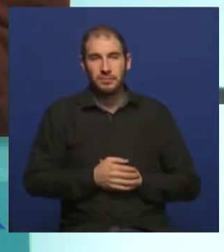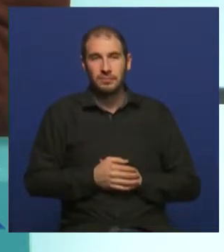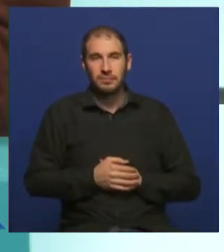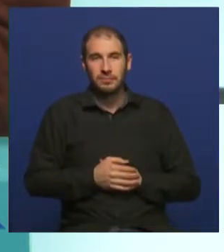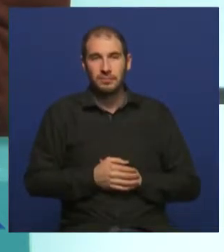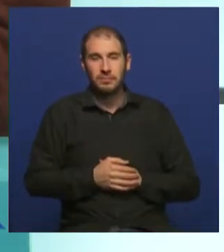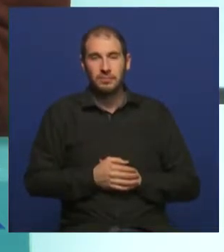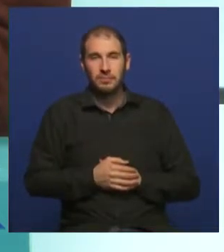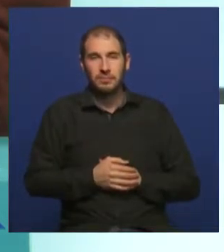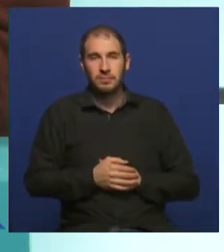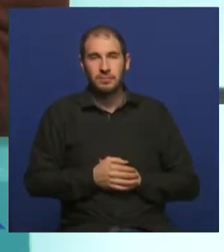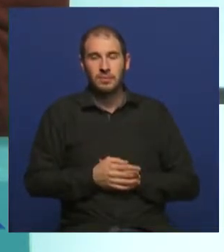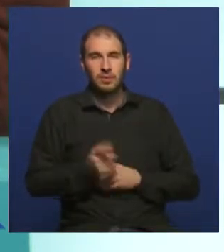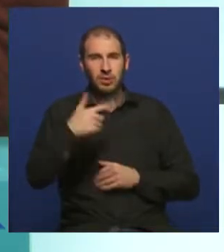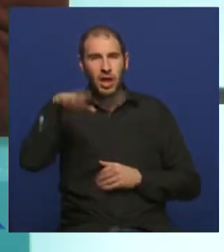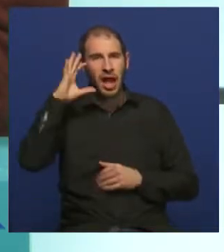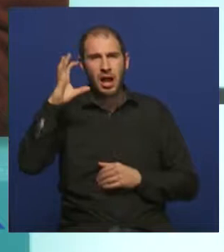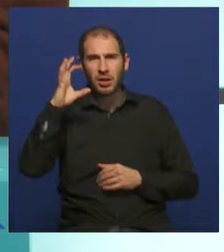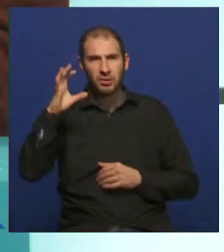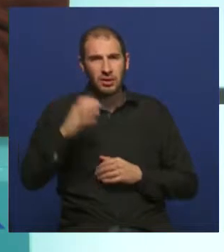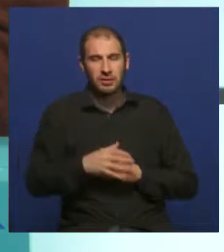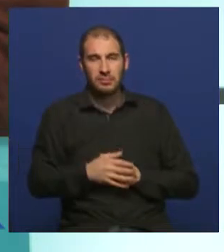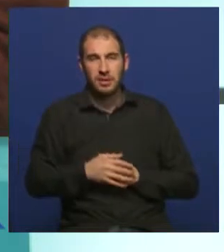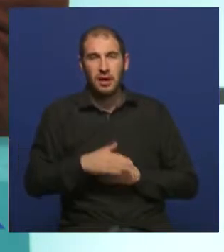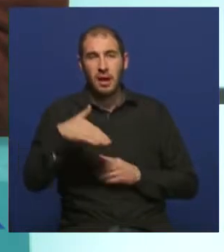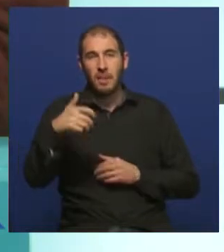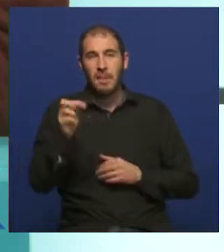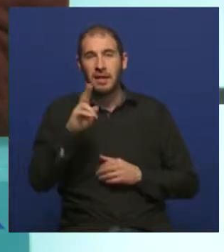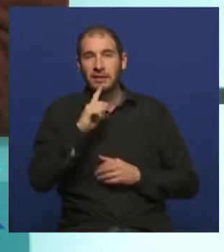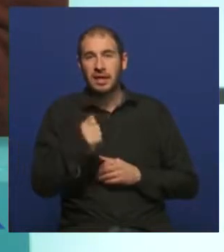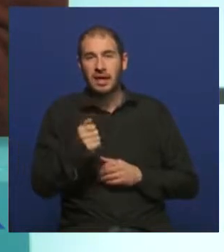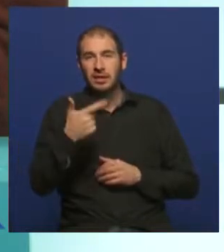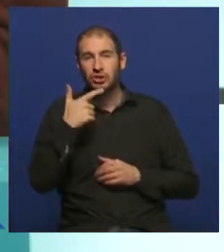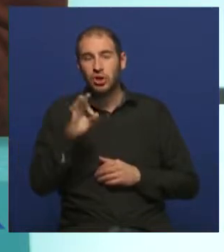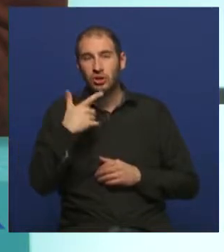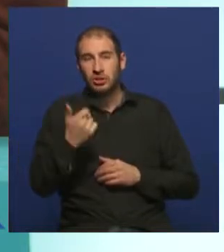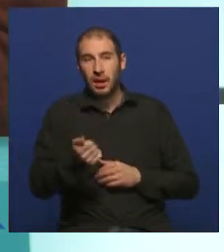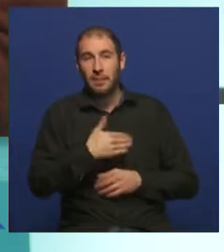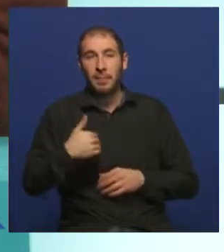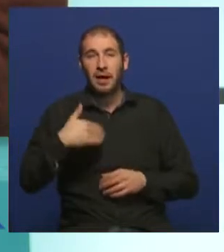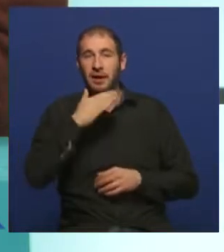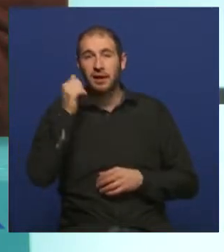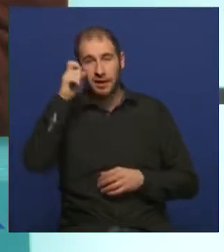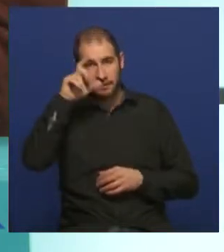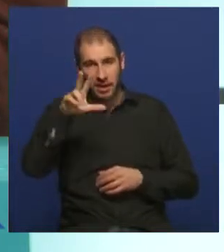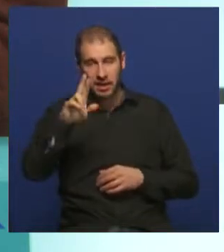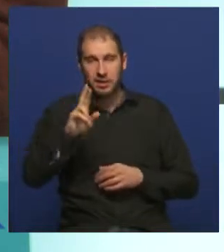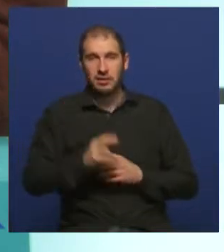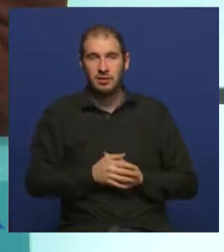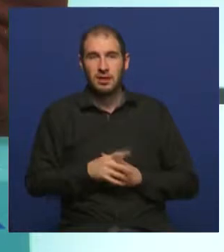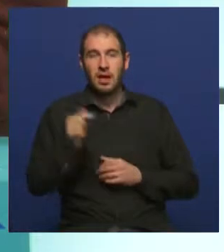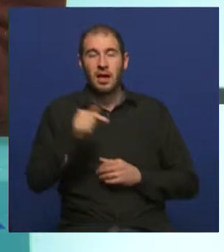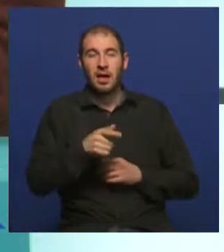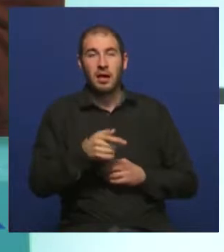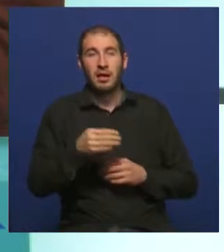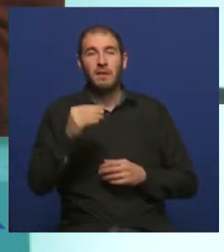que recordamos profundamente a Marta Sosa, a la mamá de Javier Fagetti, que fue